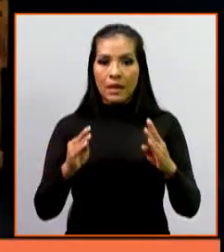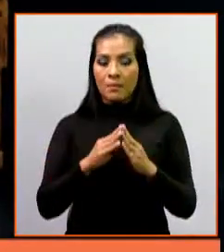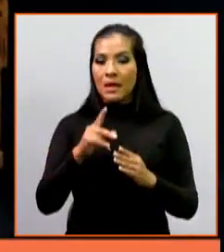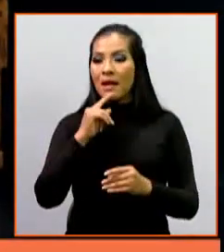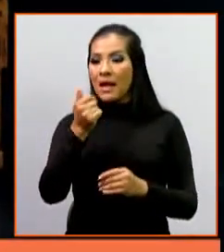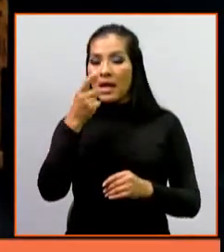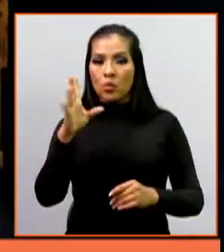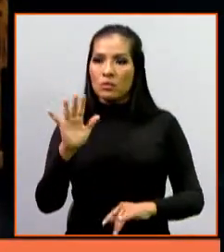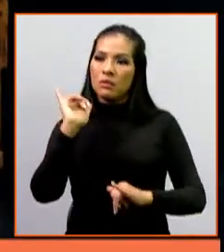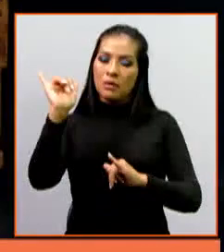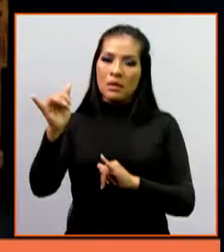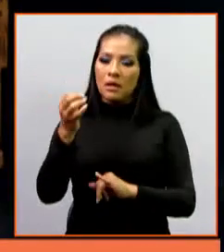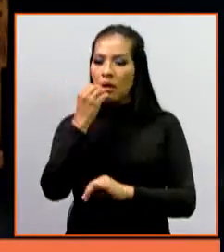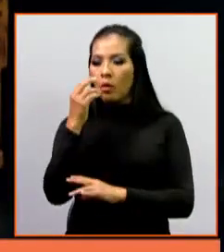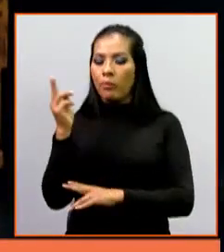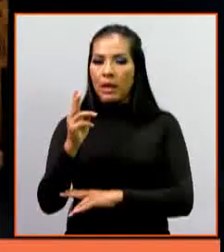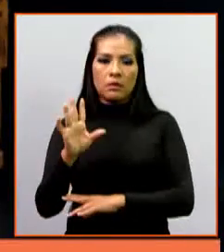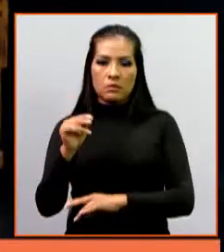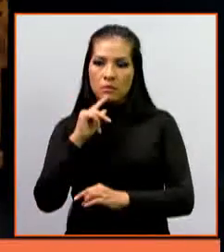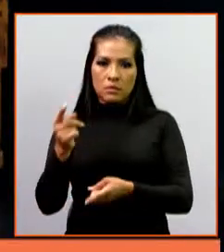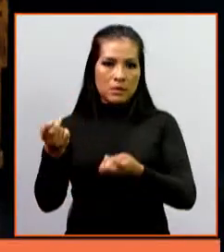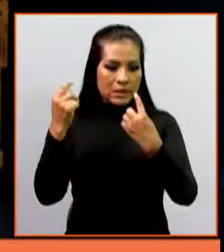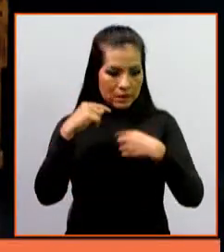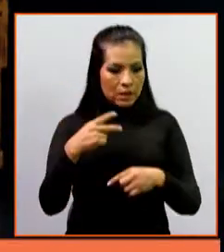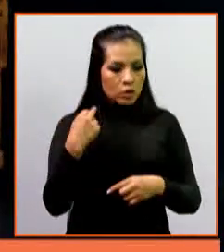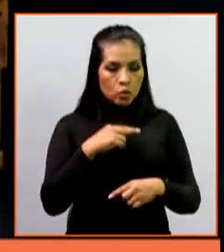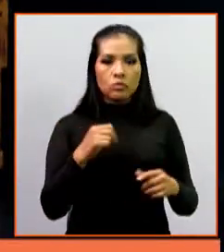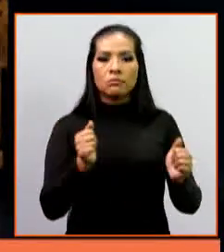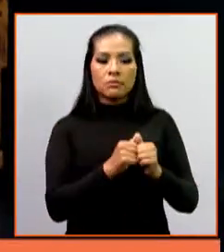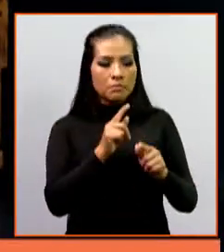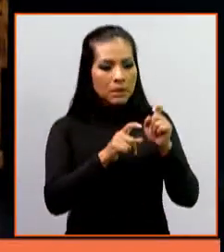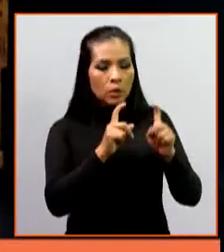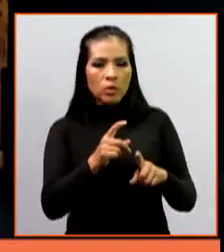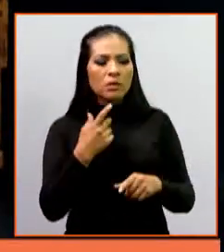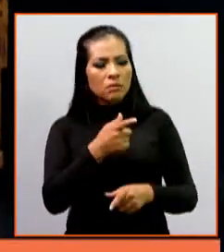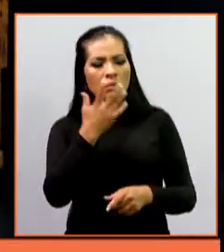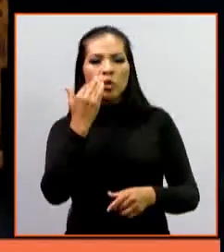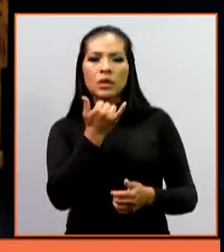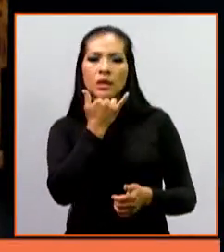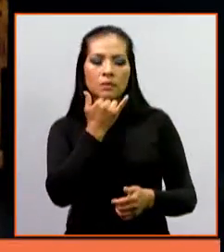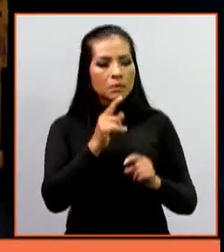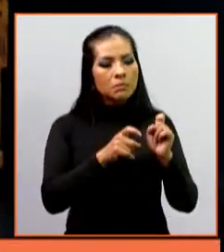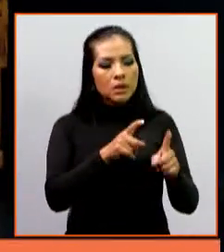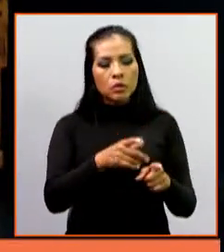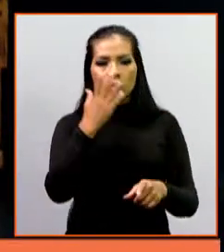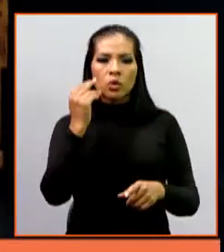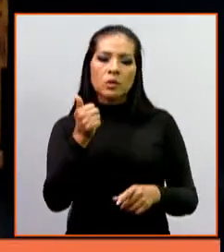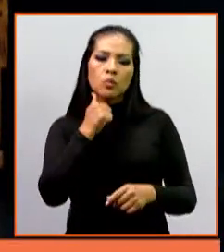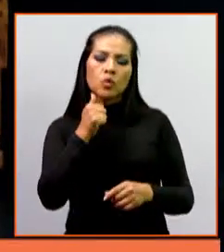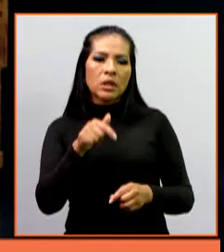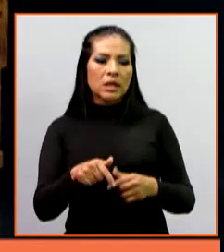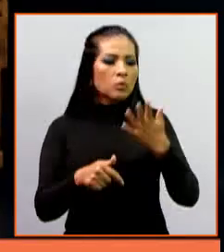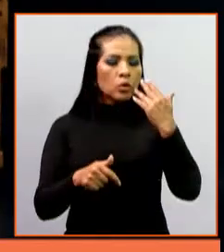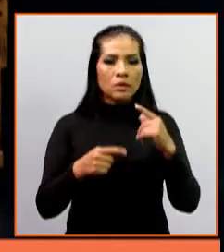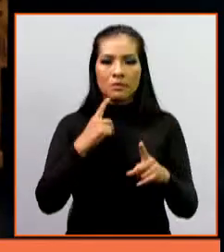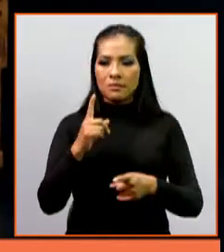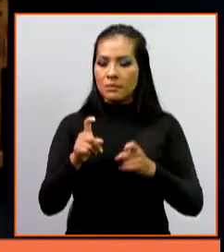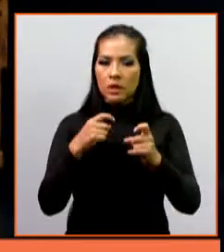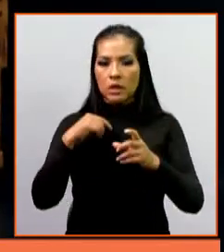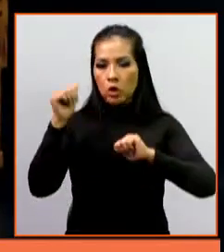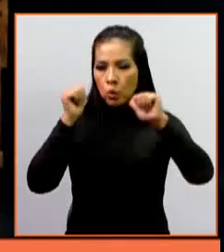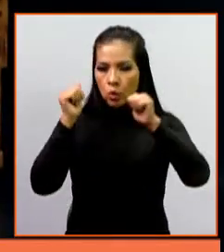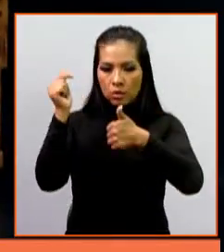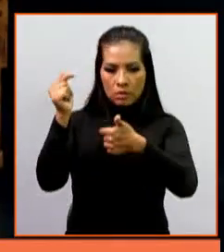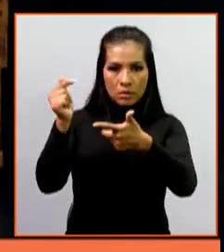pizza, se queda con nosotros y problematiza con nosotros. Y puede preguntarme, ¿por qué hiciste esto? ¿Por qué una mujer haría esto? ¿Por qué? O sea, podemos poner